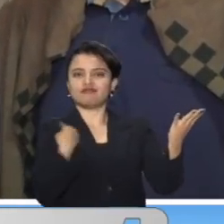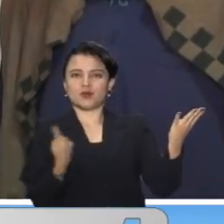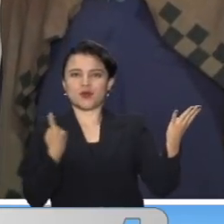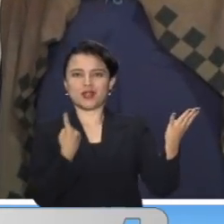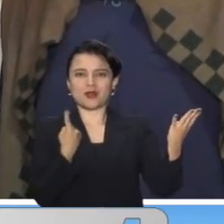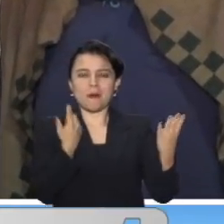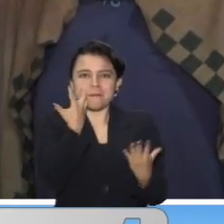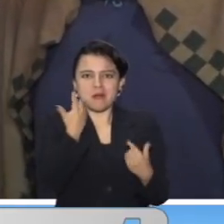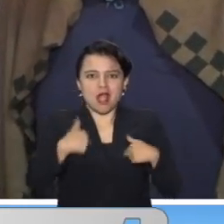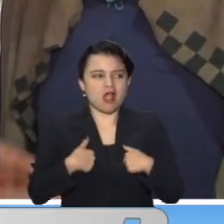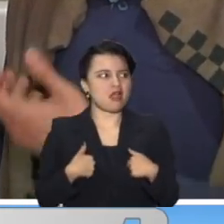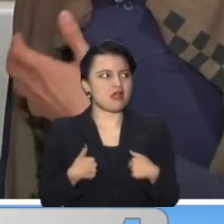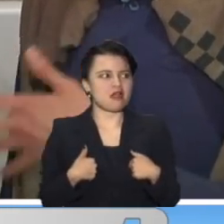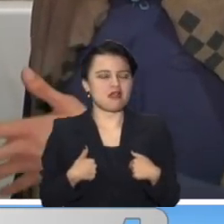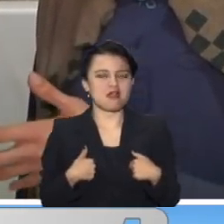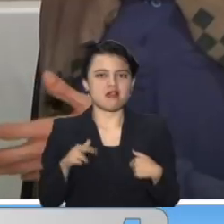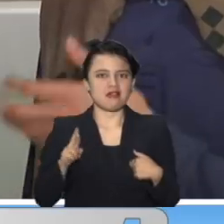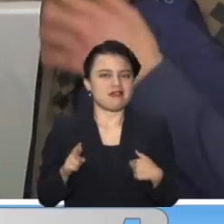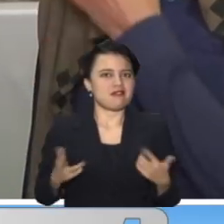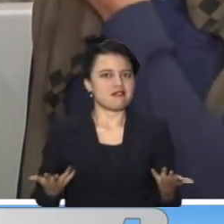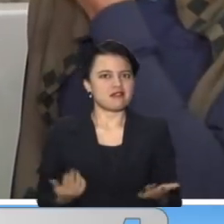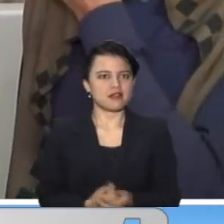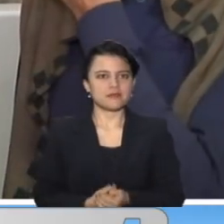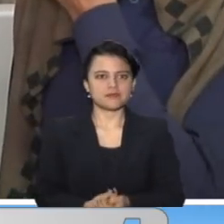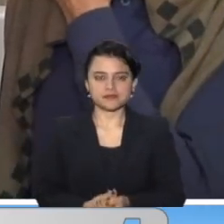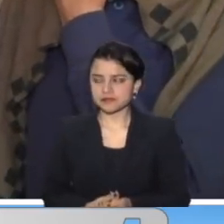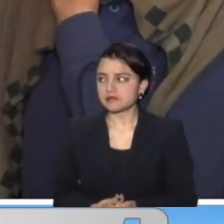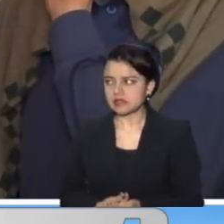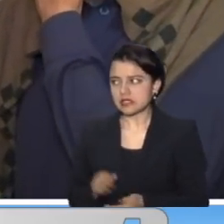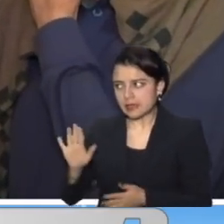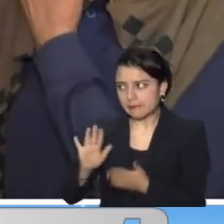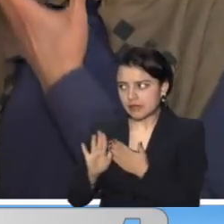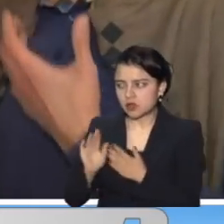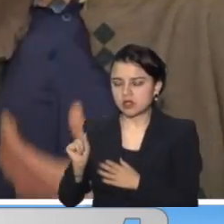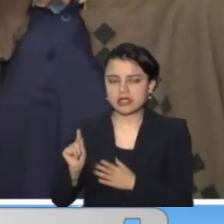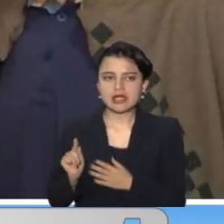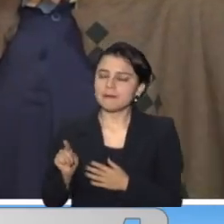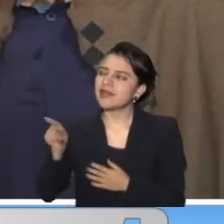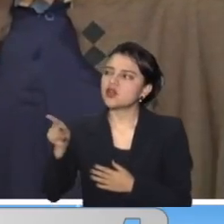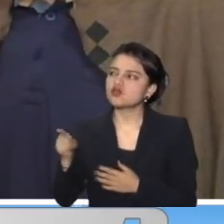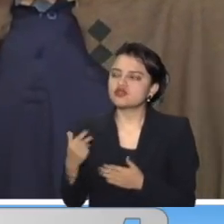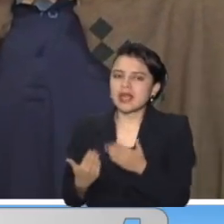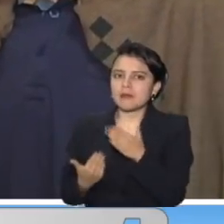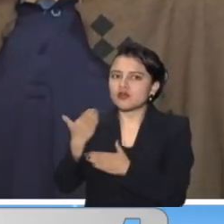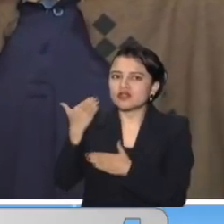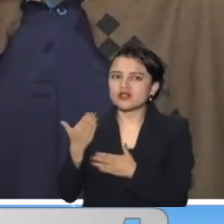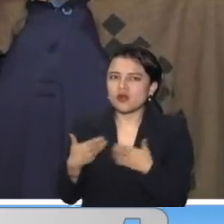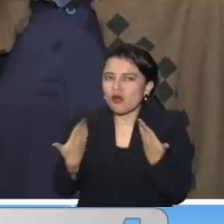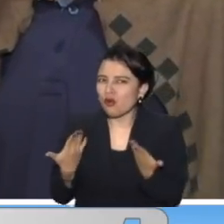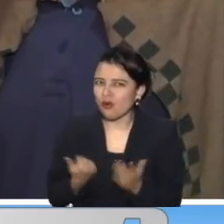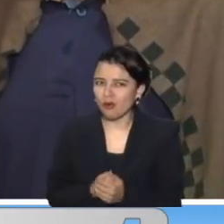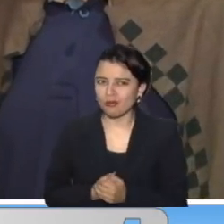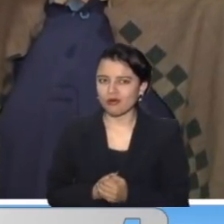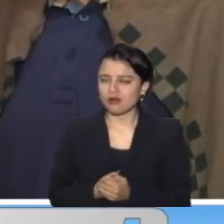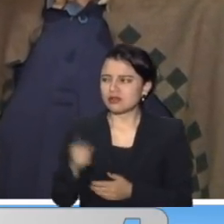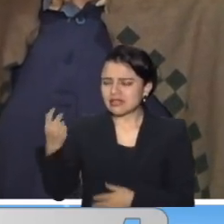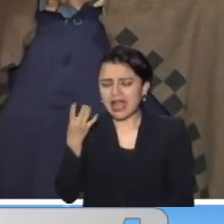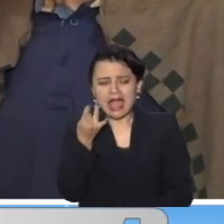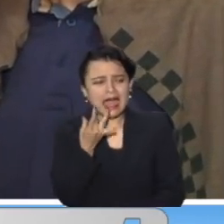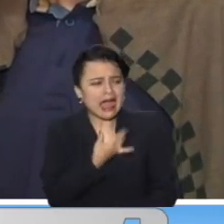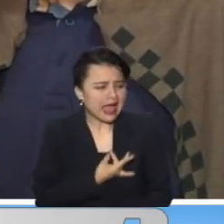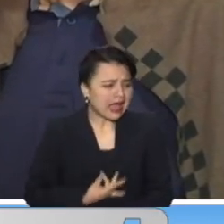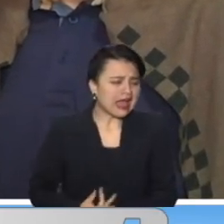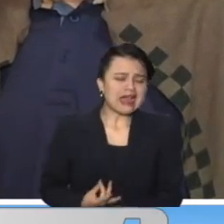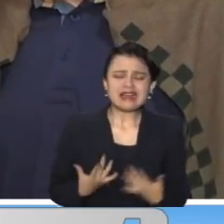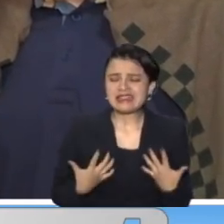causa múltiples dolencias. Sebastián, sí, discúlpame, ¿cómo empezó usted ese proceso con todas estas dolencias, con